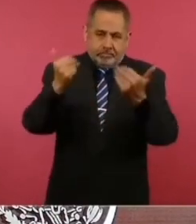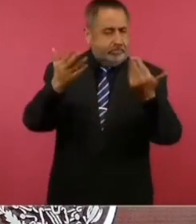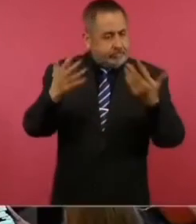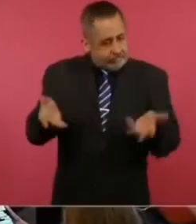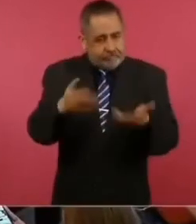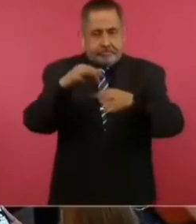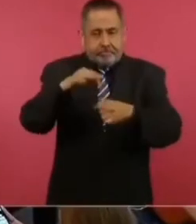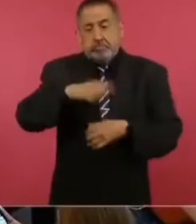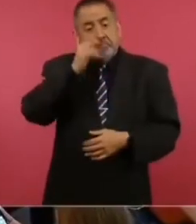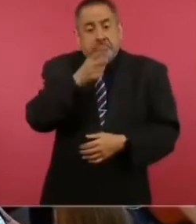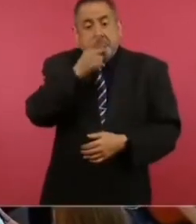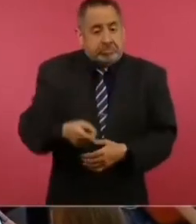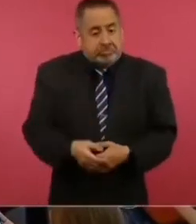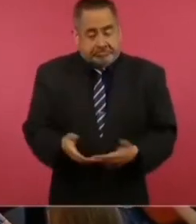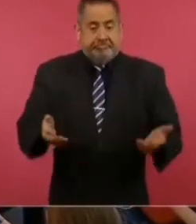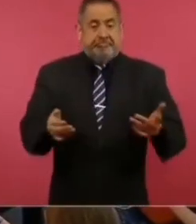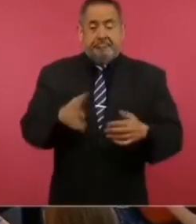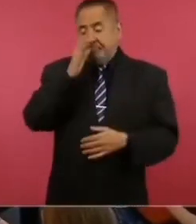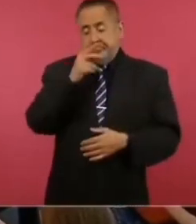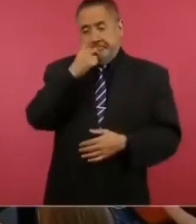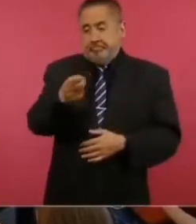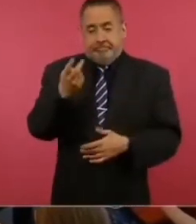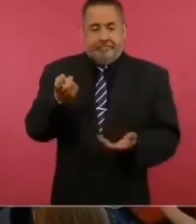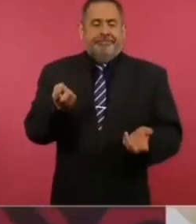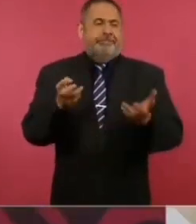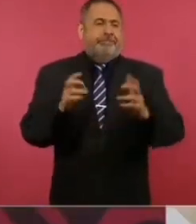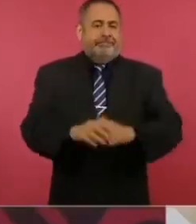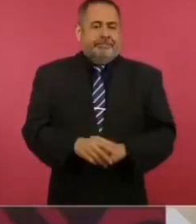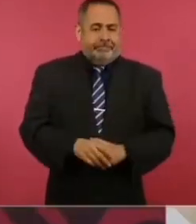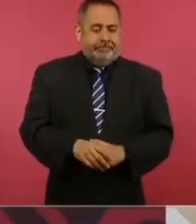puedo. No puedo hacerlo.